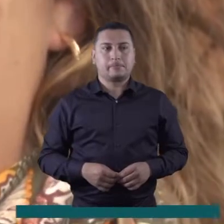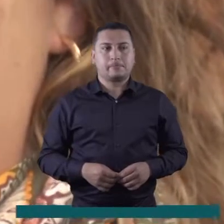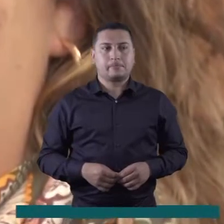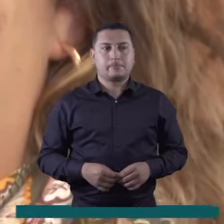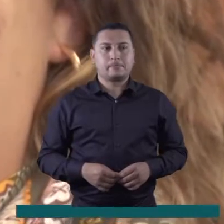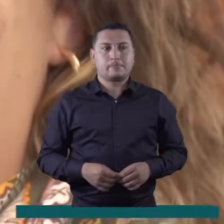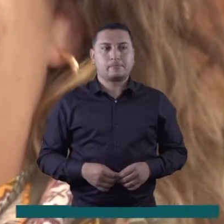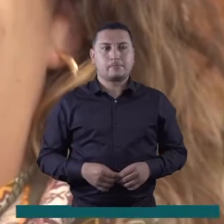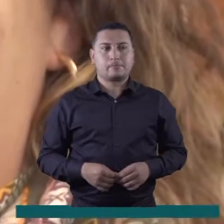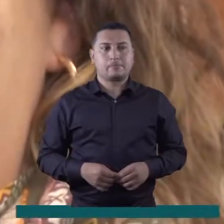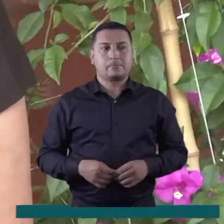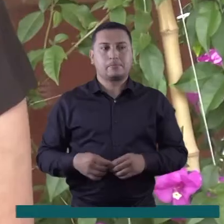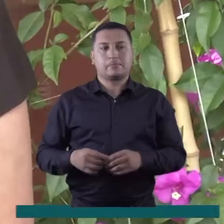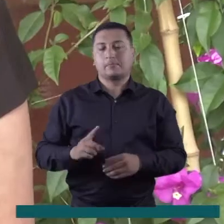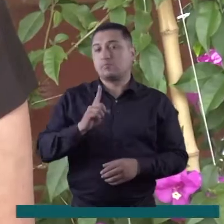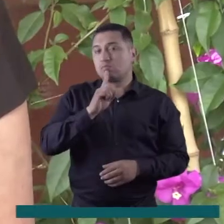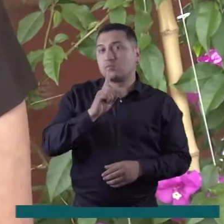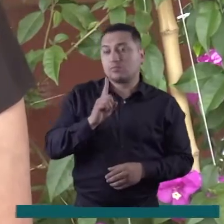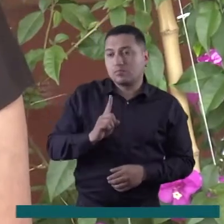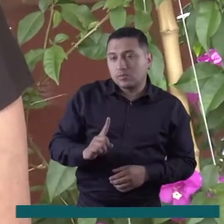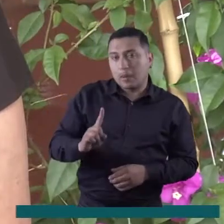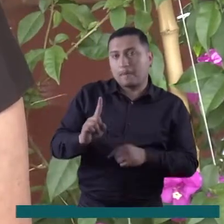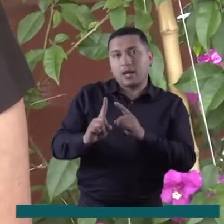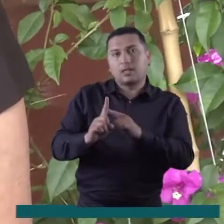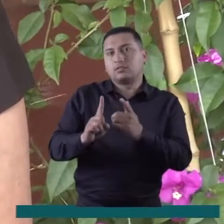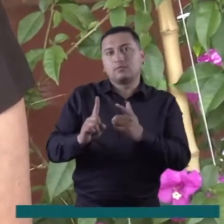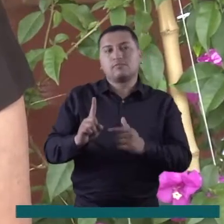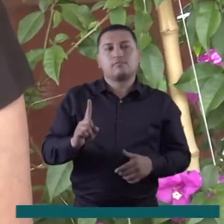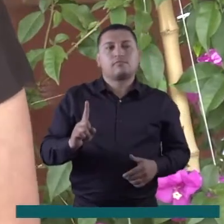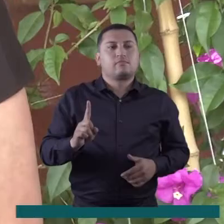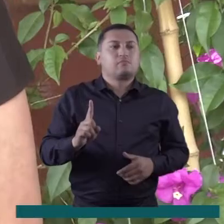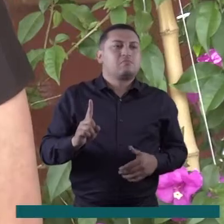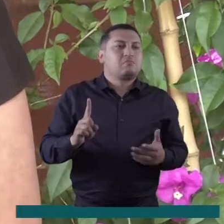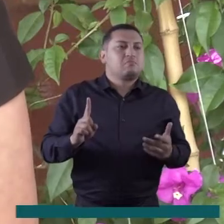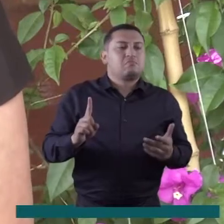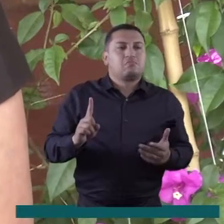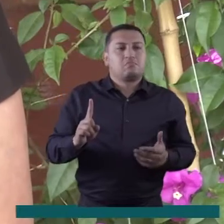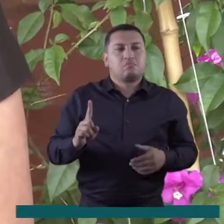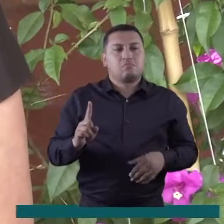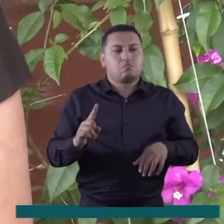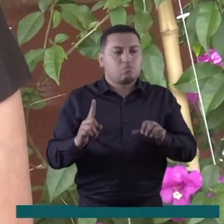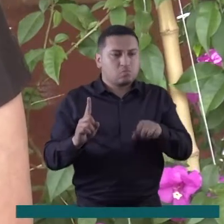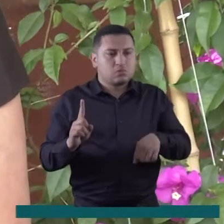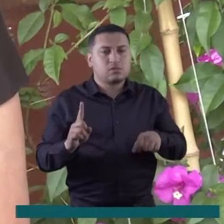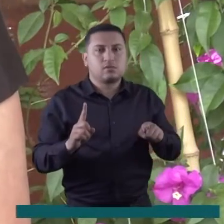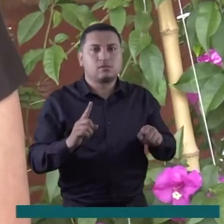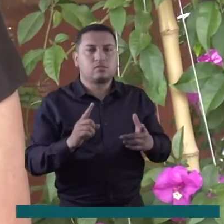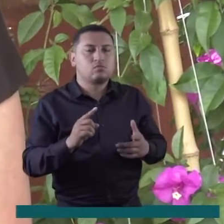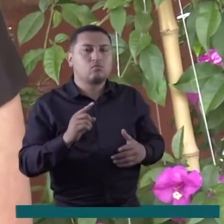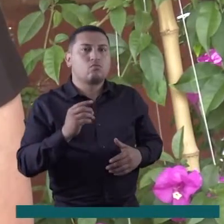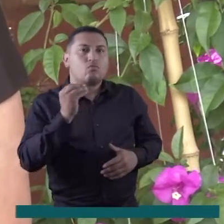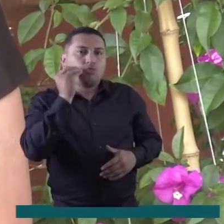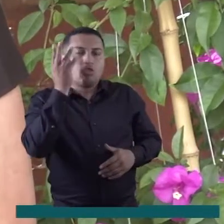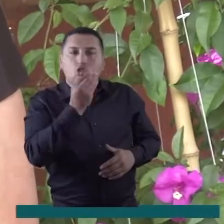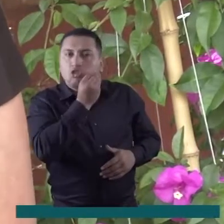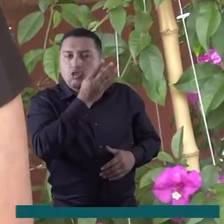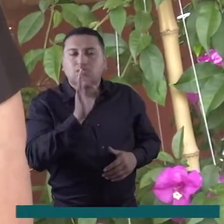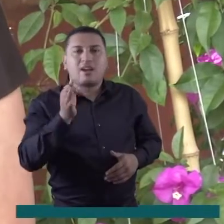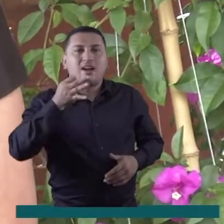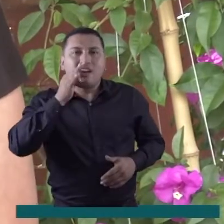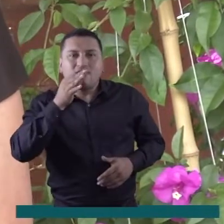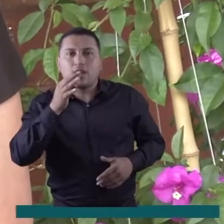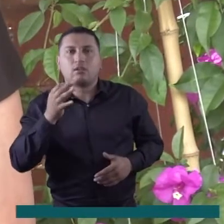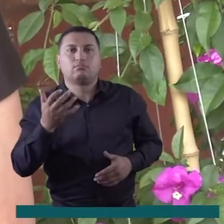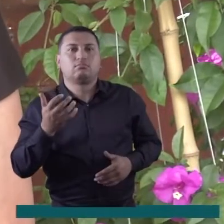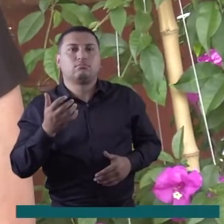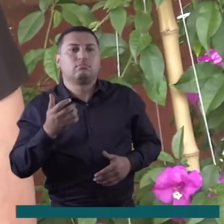Estas son velas que se llaman velas de granos. Se hacen con cualquier tipo, se puede hacer con pétalos de rosa, con canela, con café,